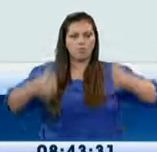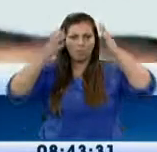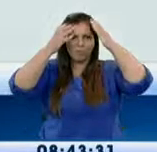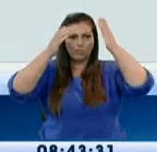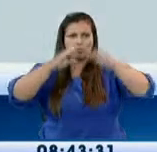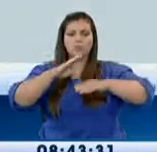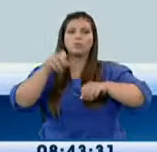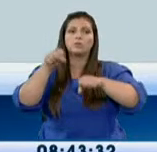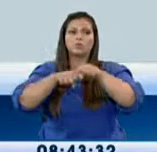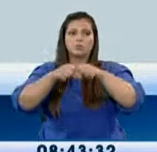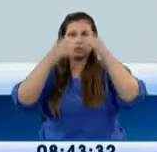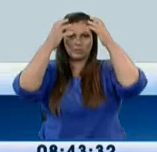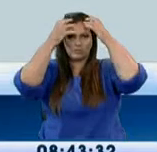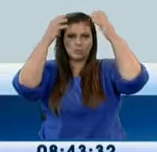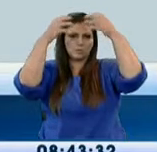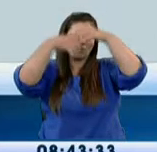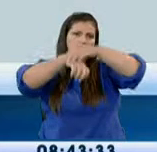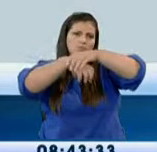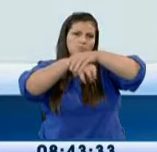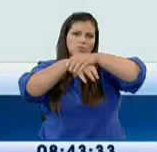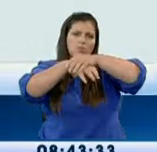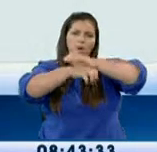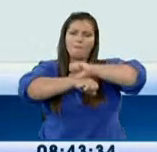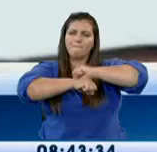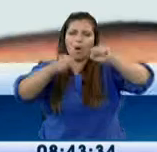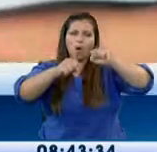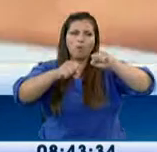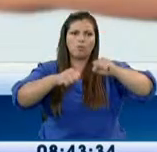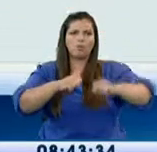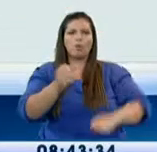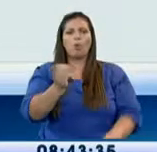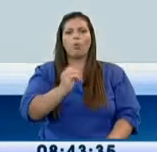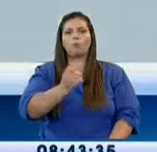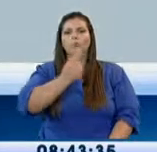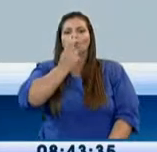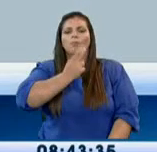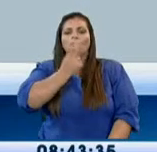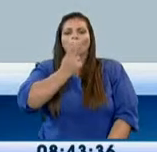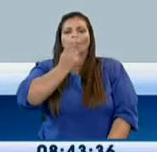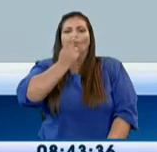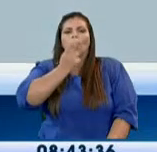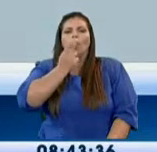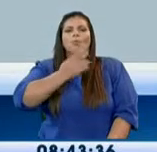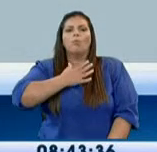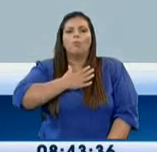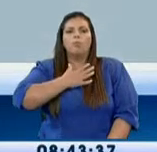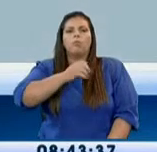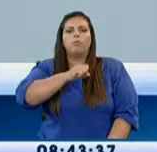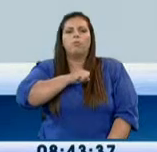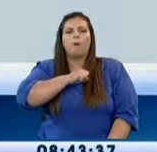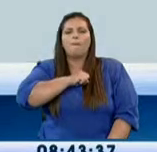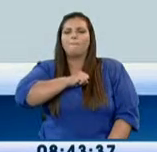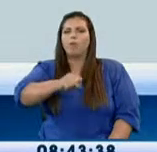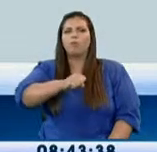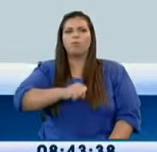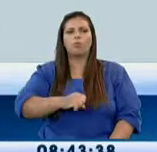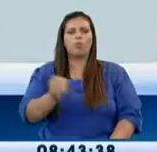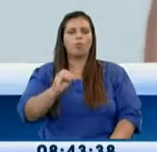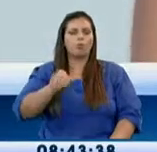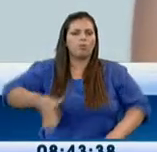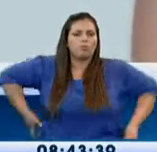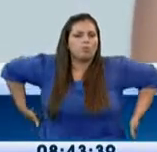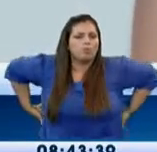un infarto cerebral, paro cardiorrespiratorio y alteraciones a nivel renal, por solo mencionar